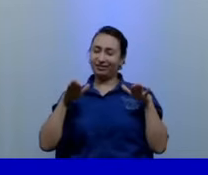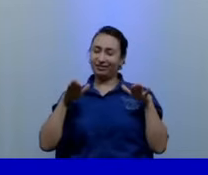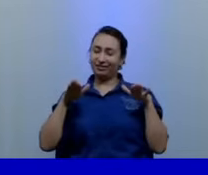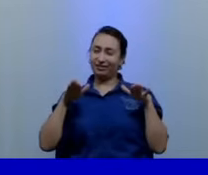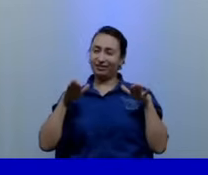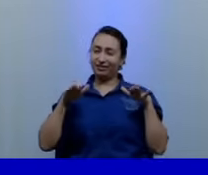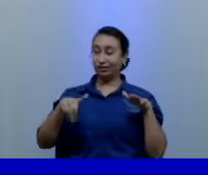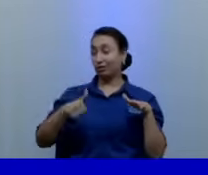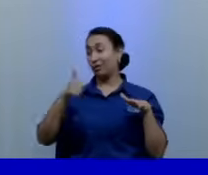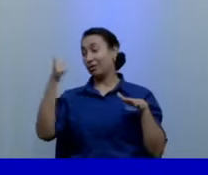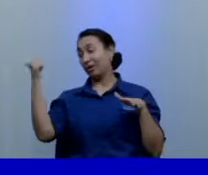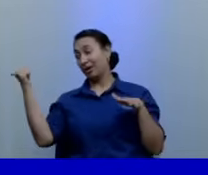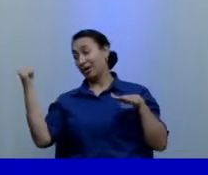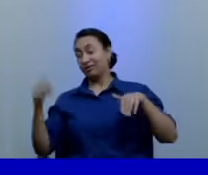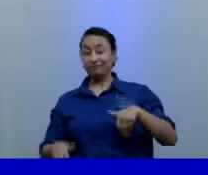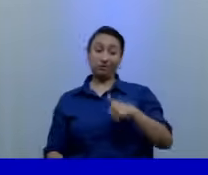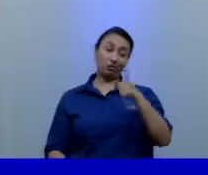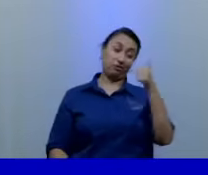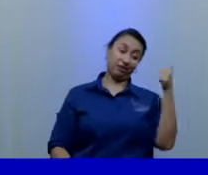los unos con los otros.